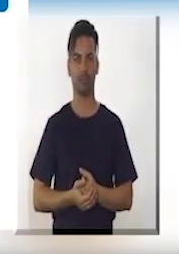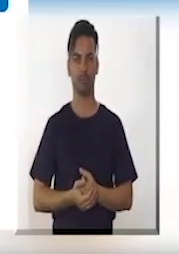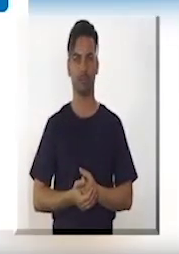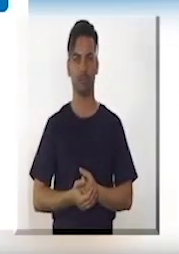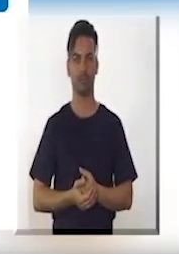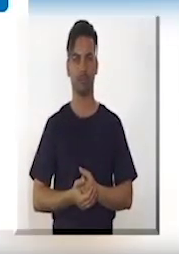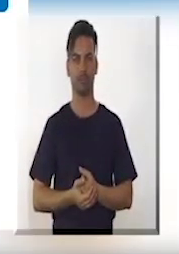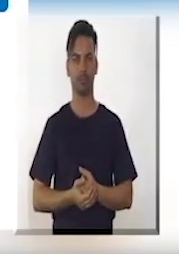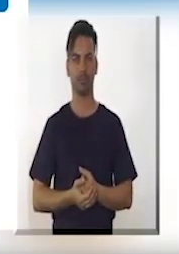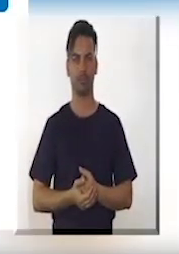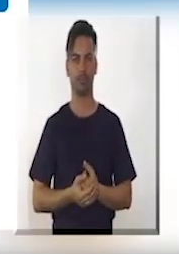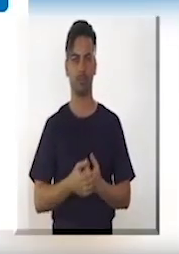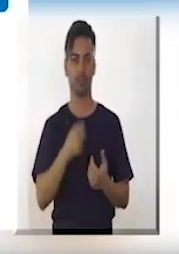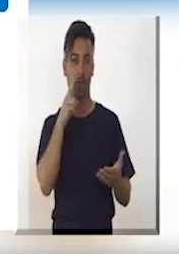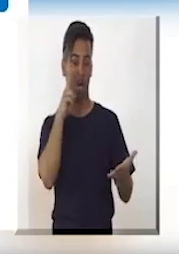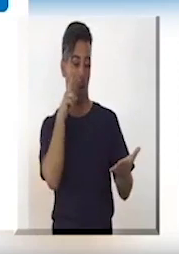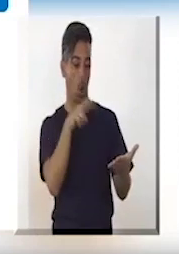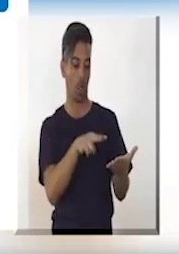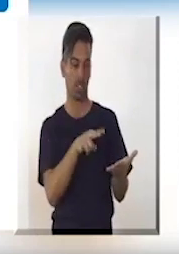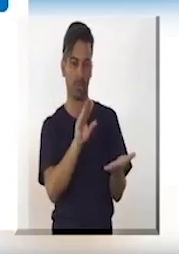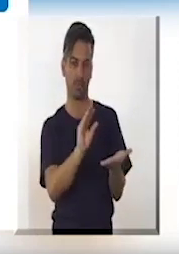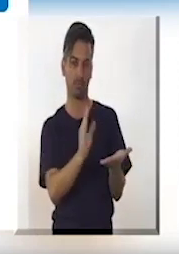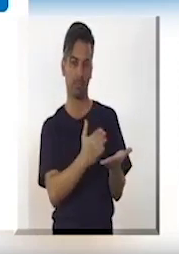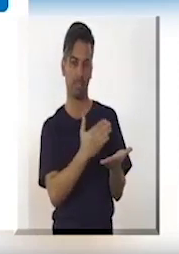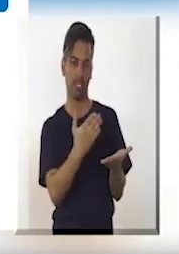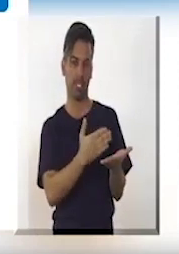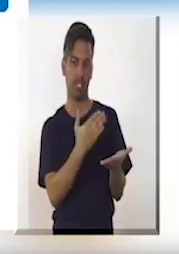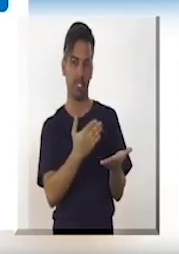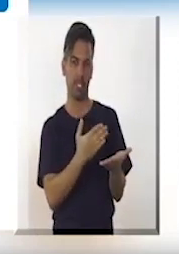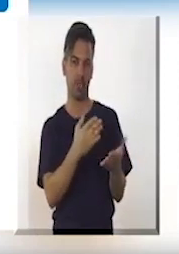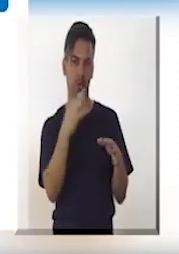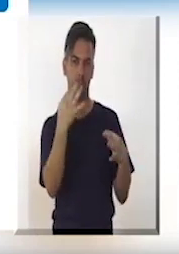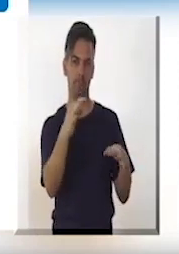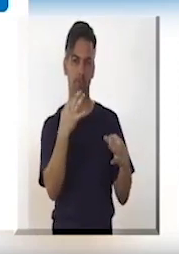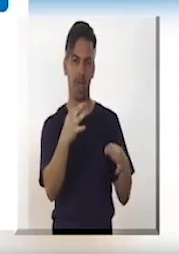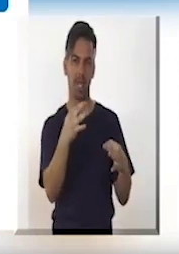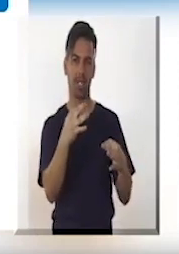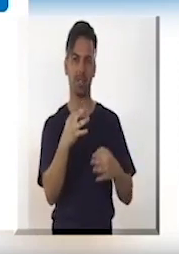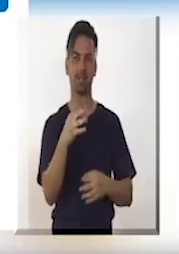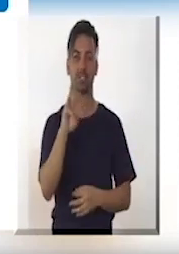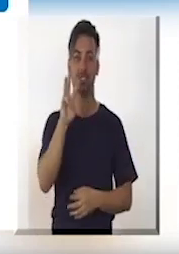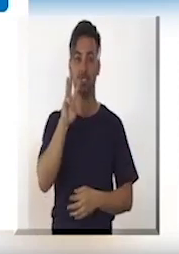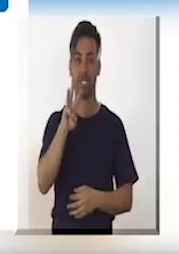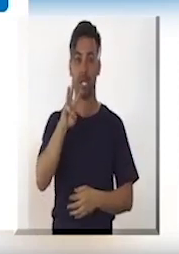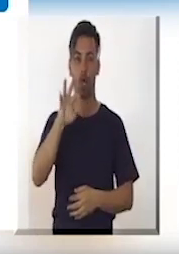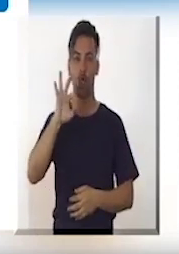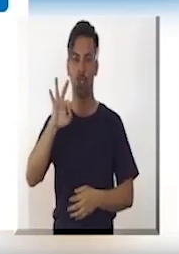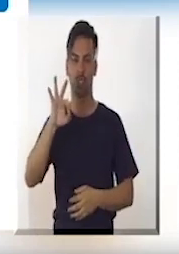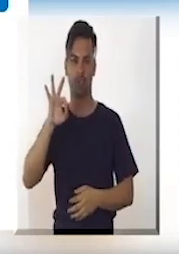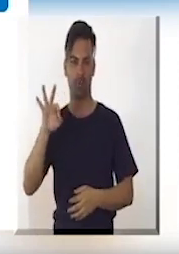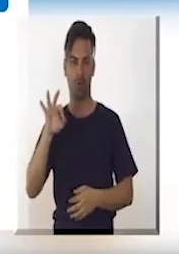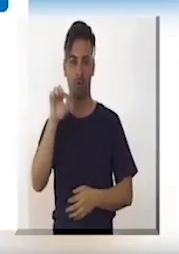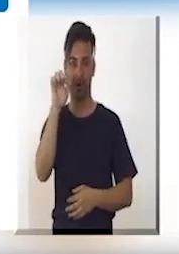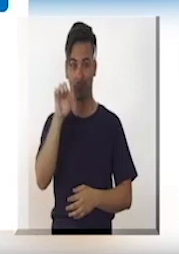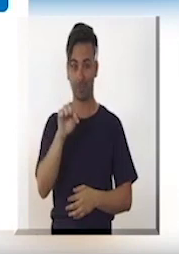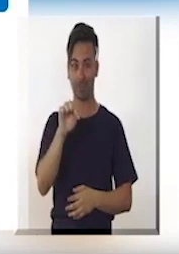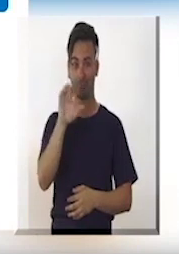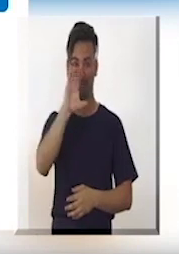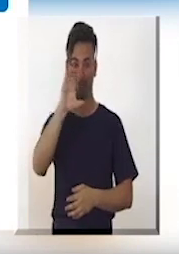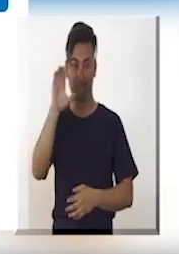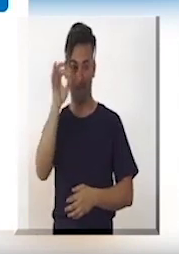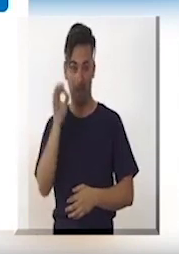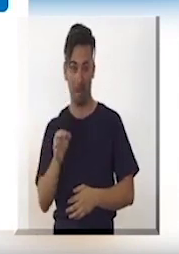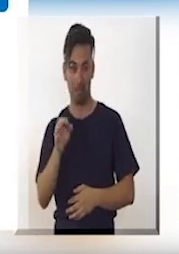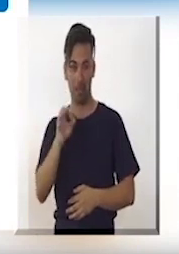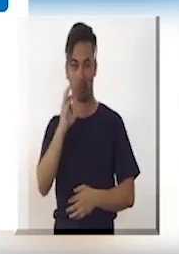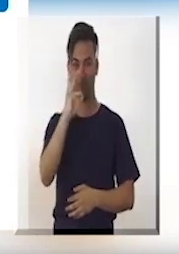Observa en tu libro de texto en la página 388. Ahí comienza el capítulo 3 del